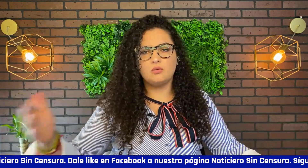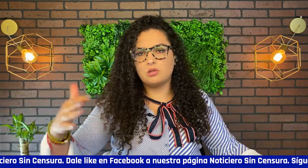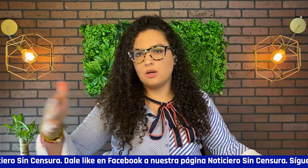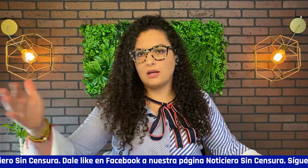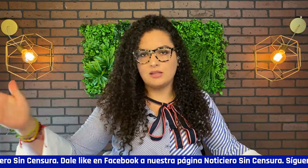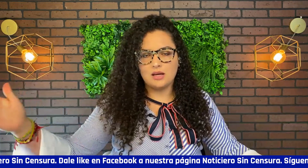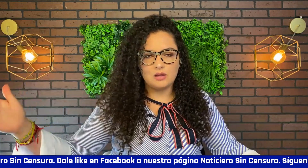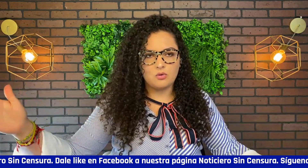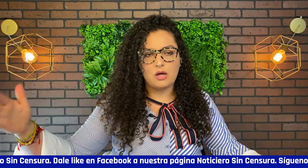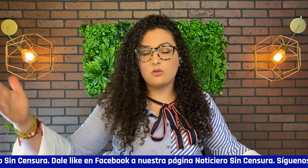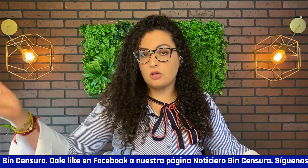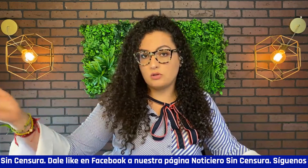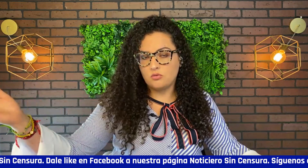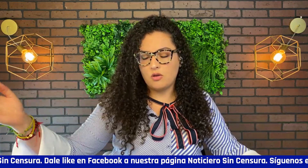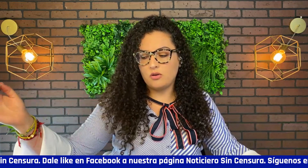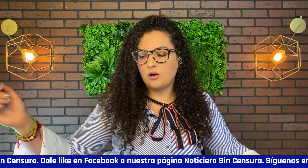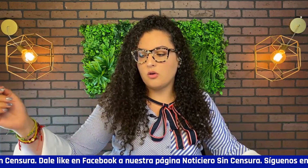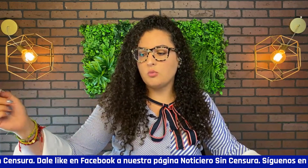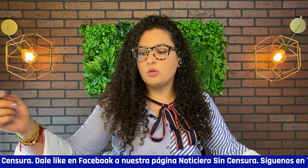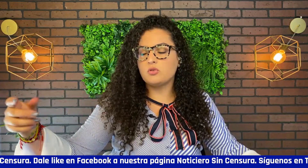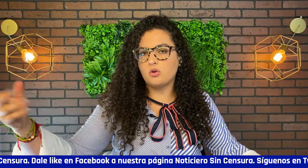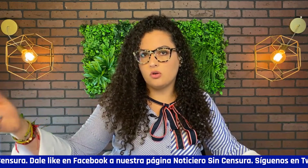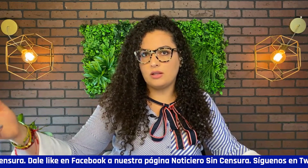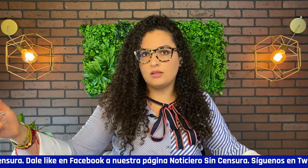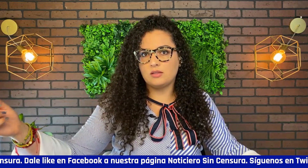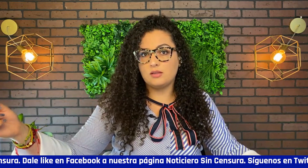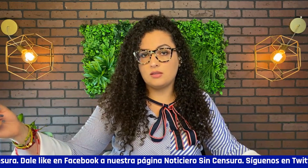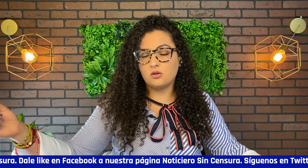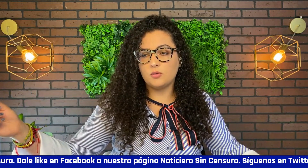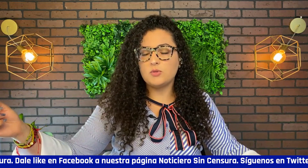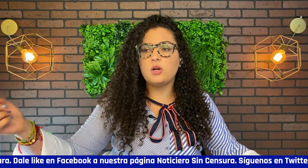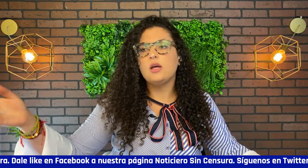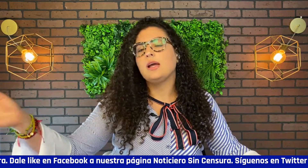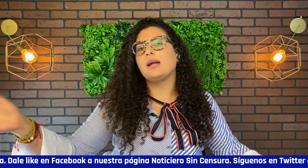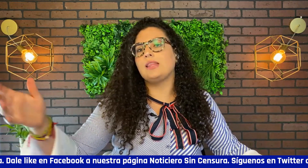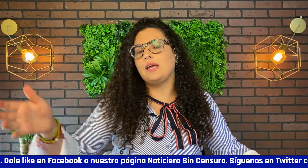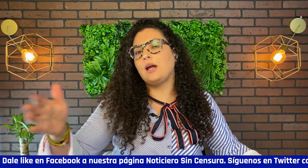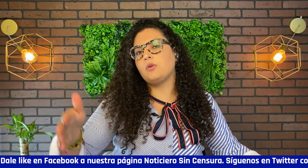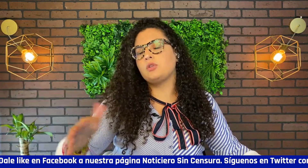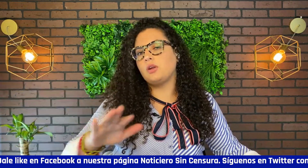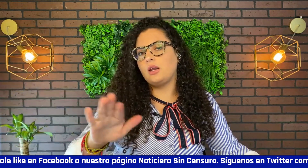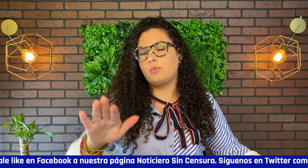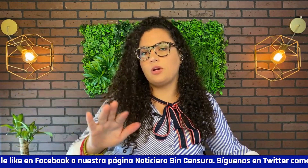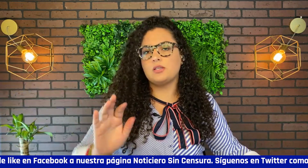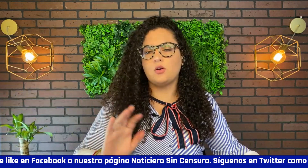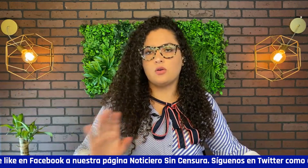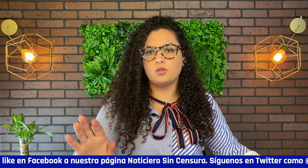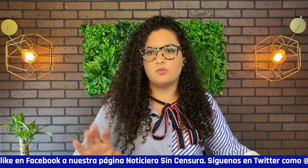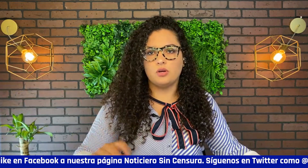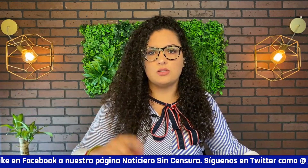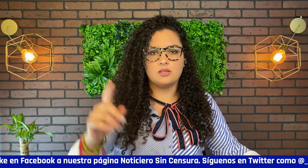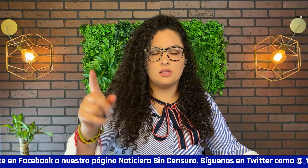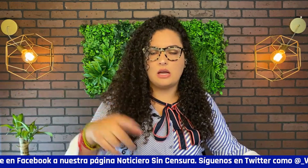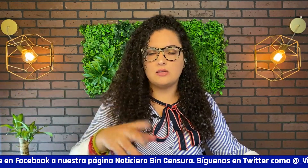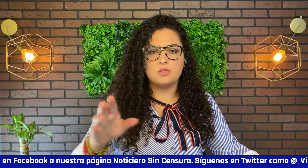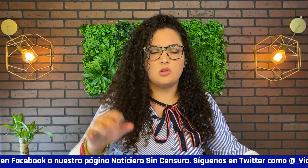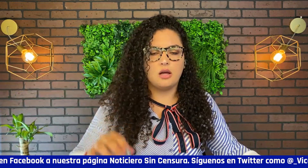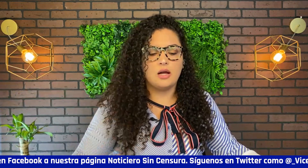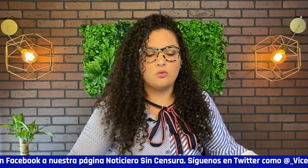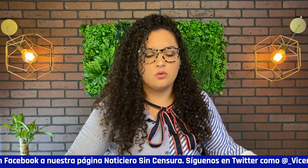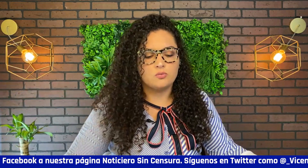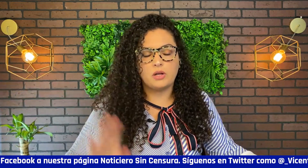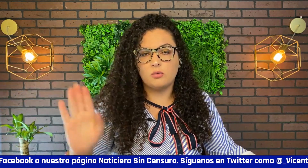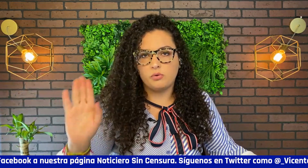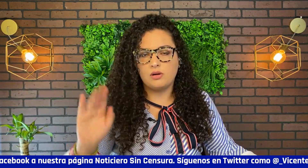entonces tenemos a una cantidad de abogados, en su mayoría corruptos o con antecedentes de corrupción, criticar, cuestionar y ponerse locos y enfurecerse. Ya les